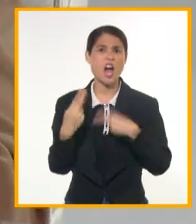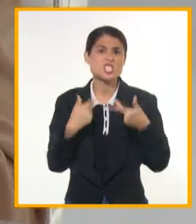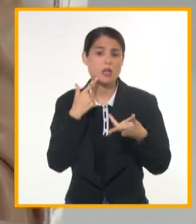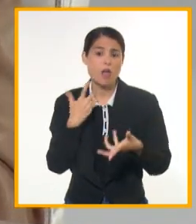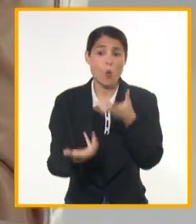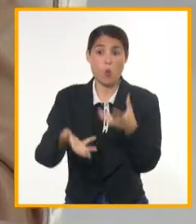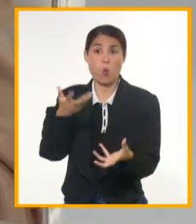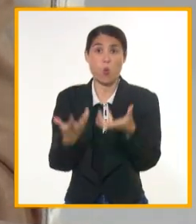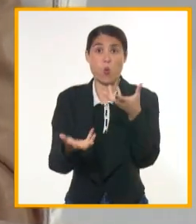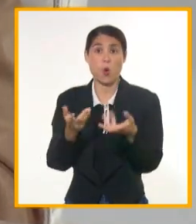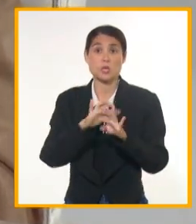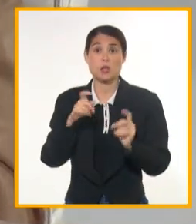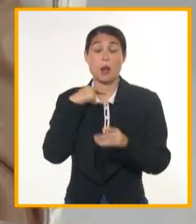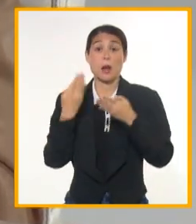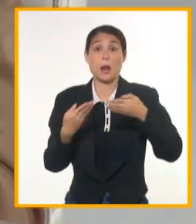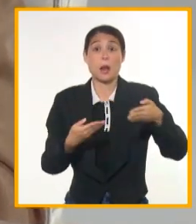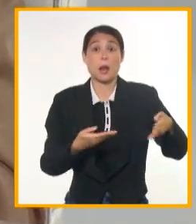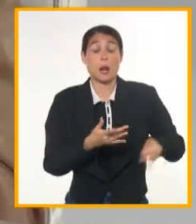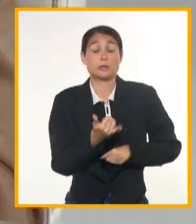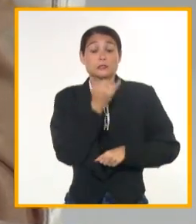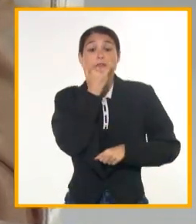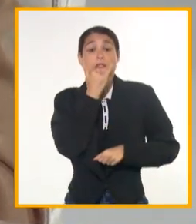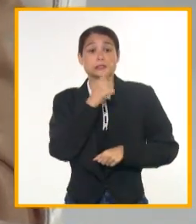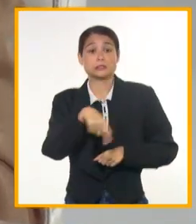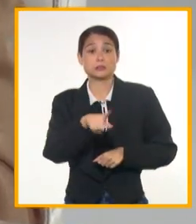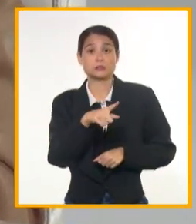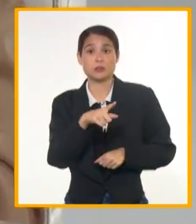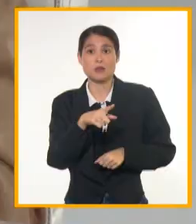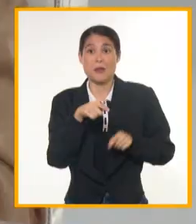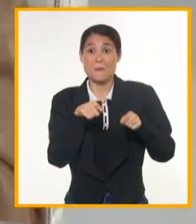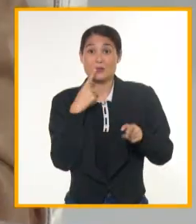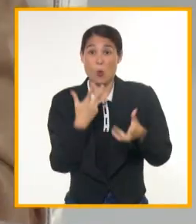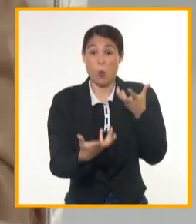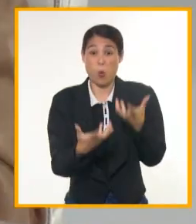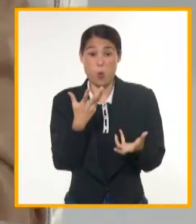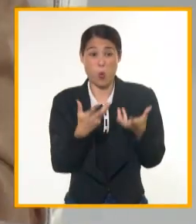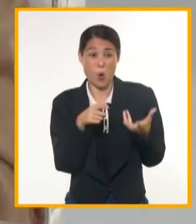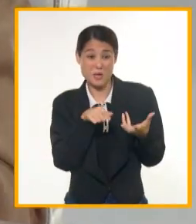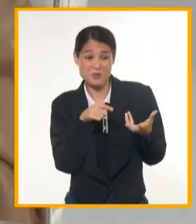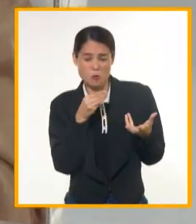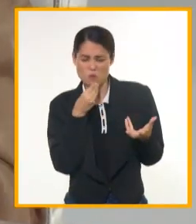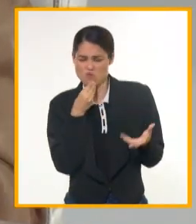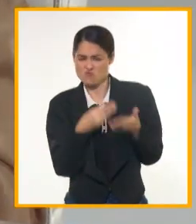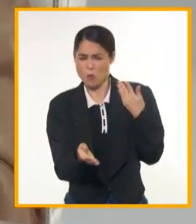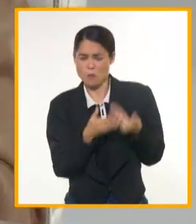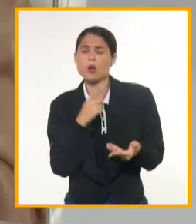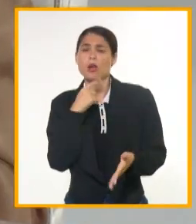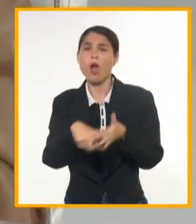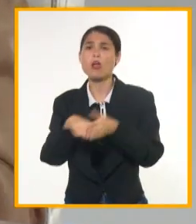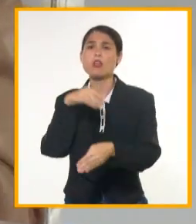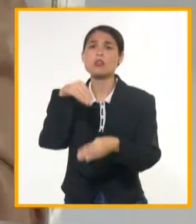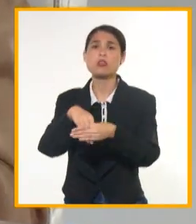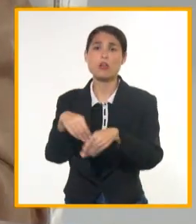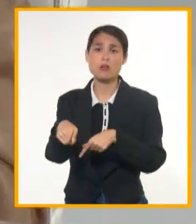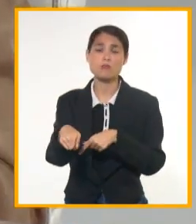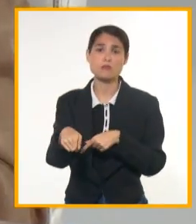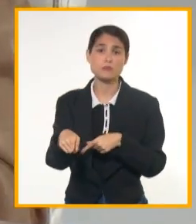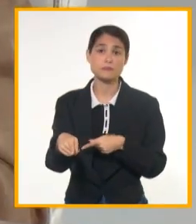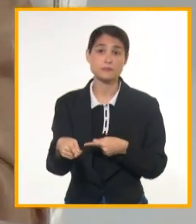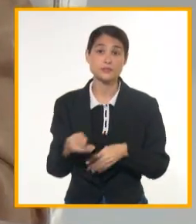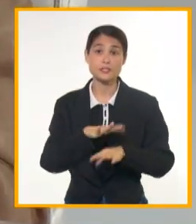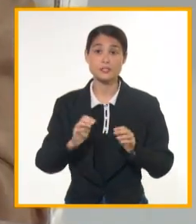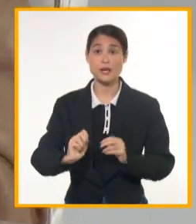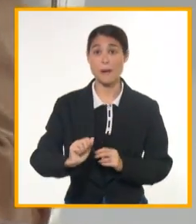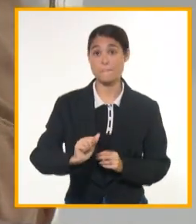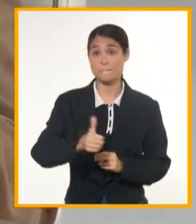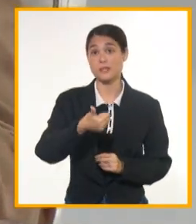fueron muchos más. Y a pesar de iniciados bombardeos ya contra Donbass, donde el propio Poroshenko, elegido presidente